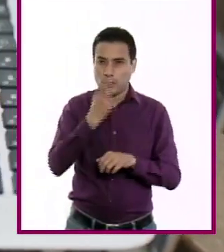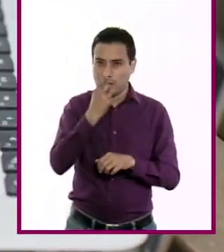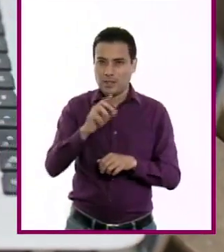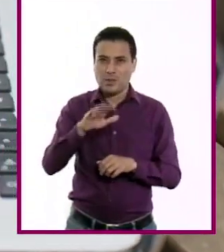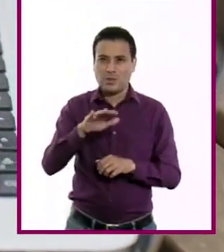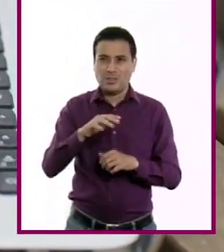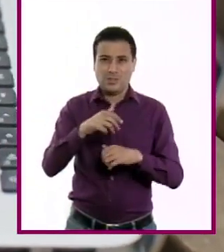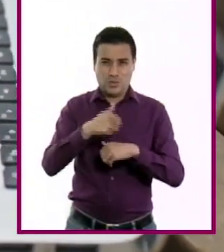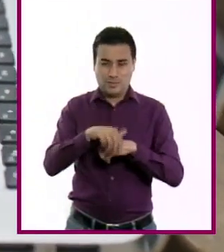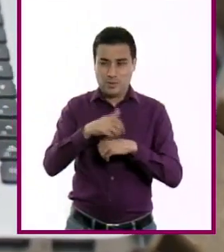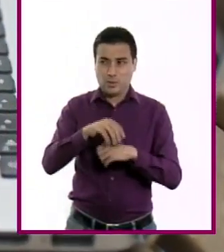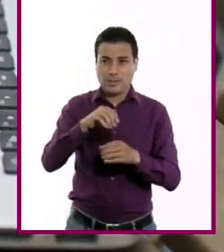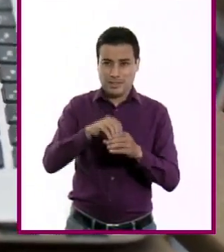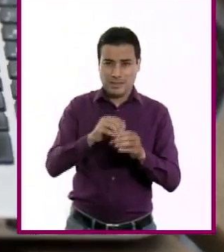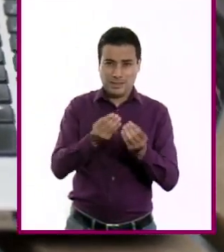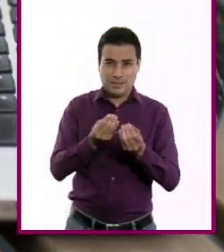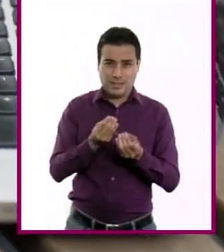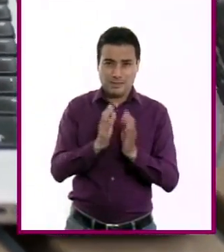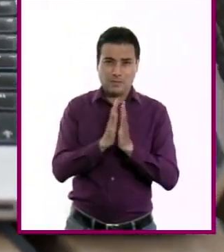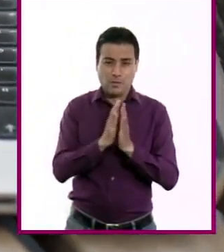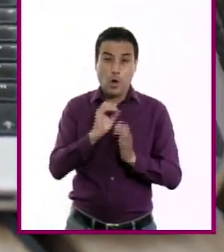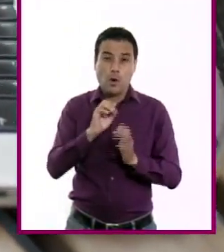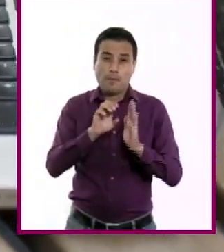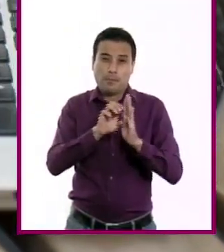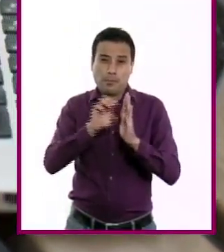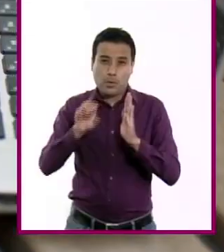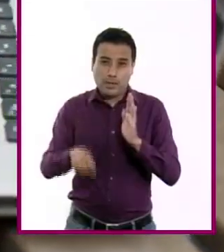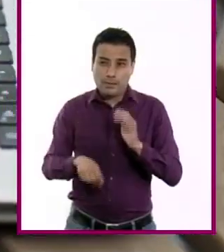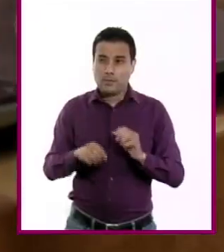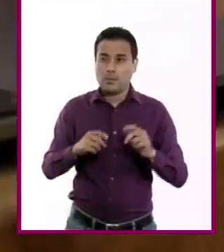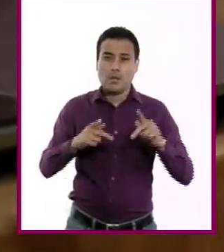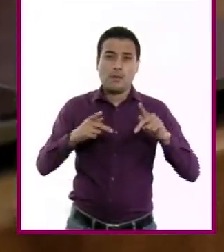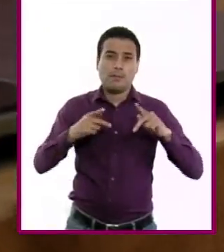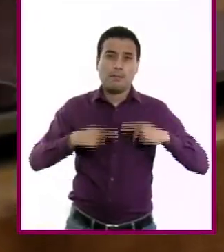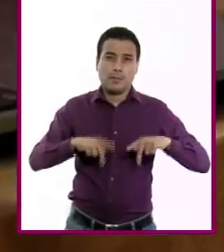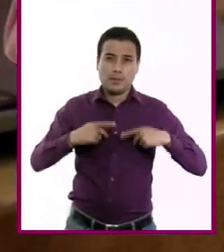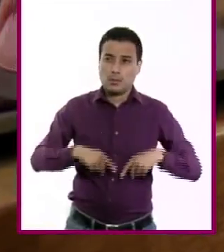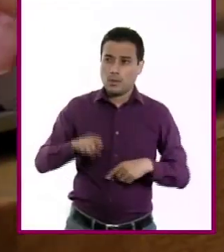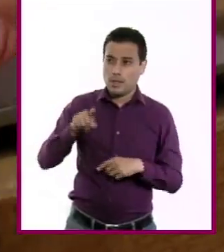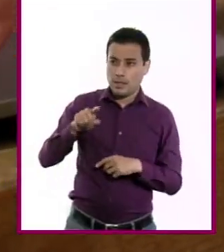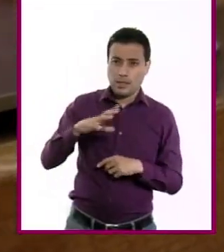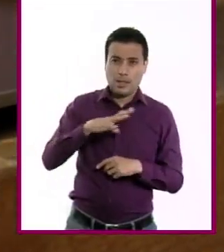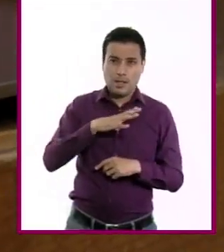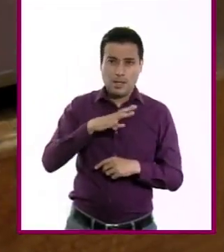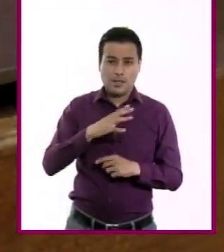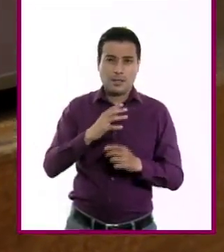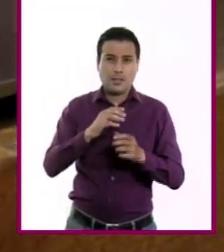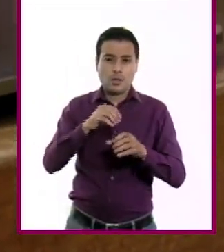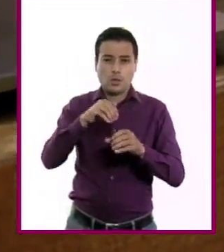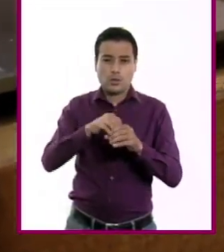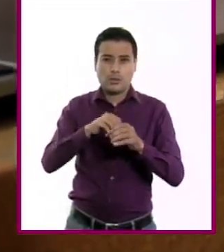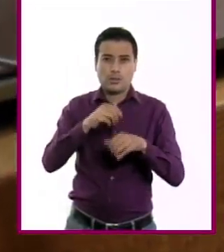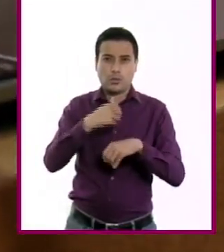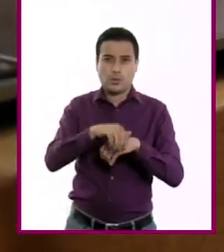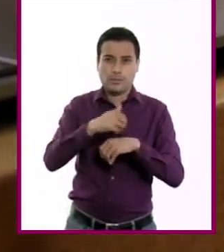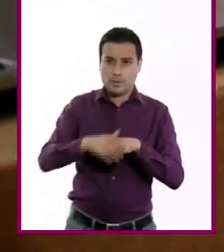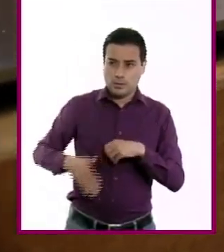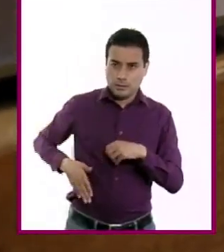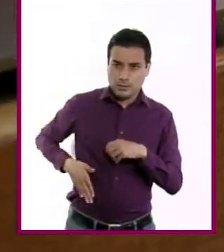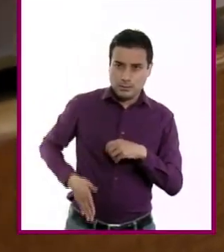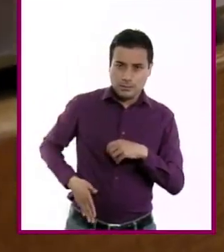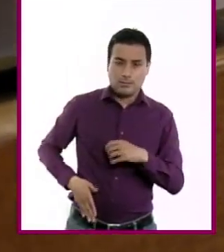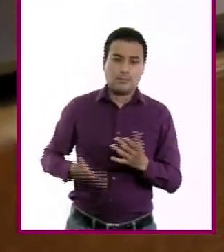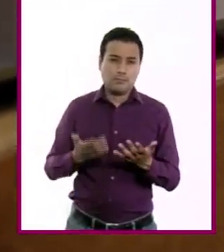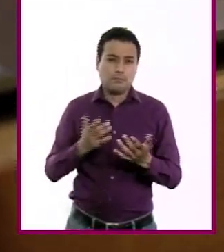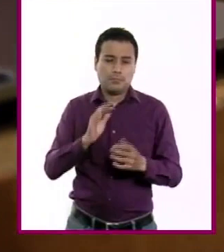¿no? Uh-huh. O que tal vez un empleado tenga las contraseñas en el pantalón, ¿no? Algo así, ¿no? O normalmente se hace